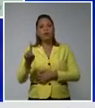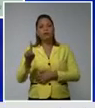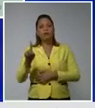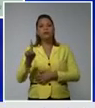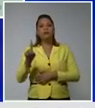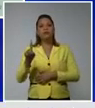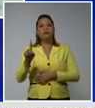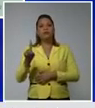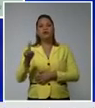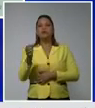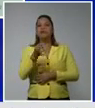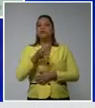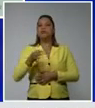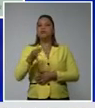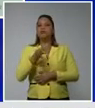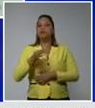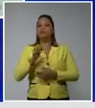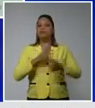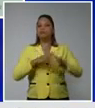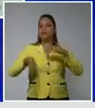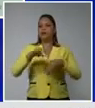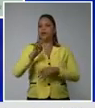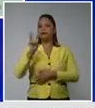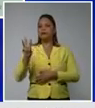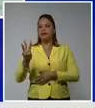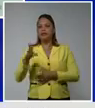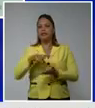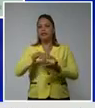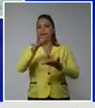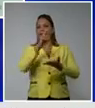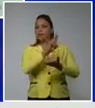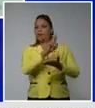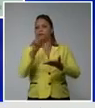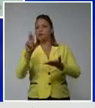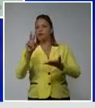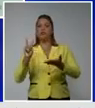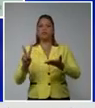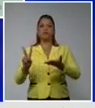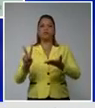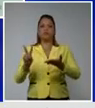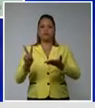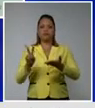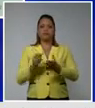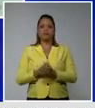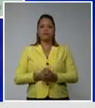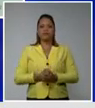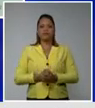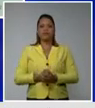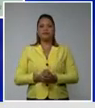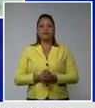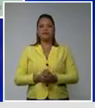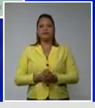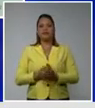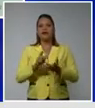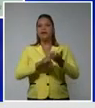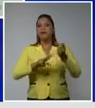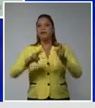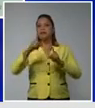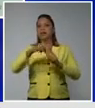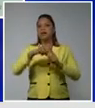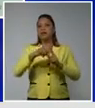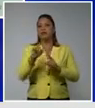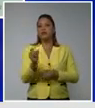municipio Playa 3 y de Plaza de la Revolución 2. Y en Las Tunas, 1